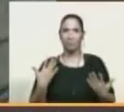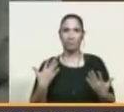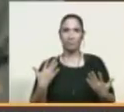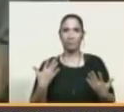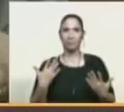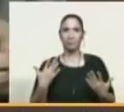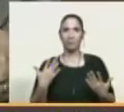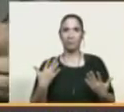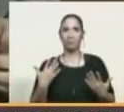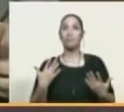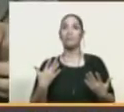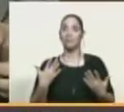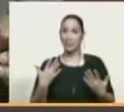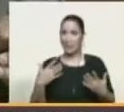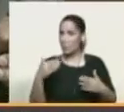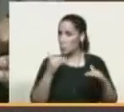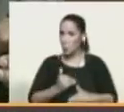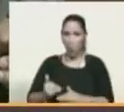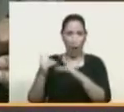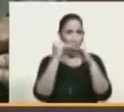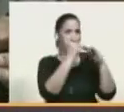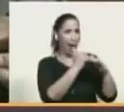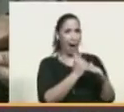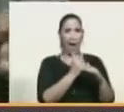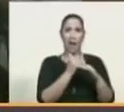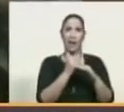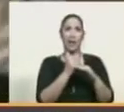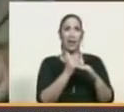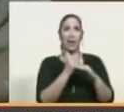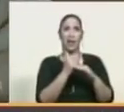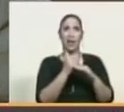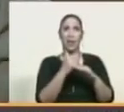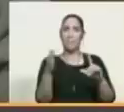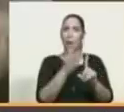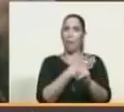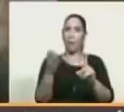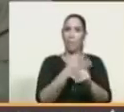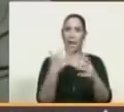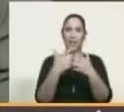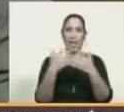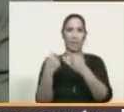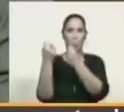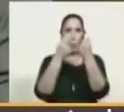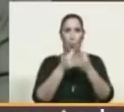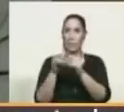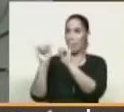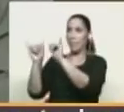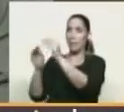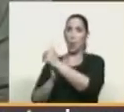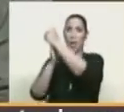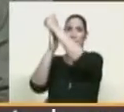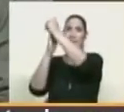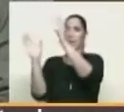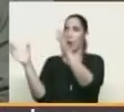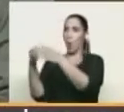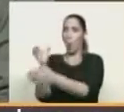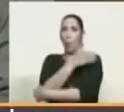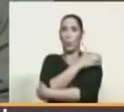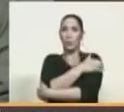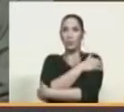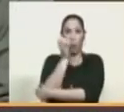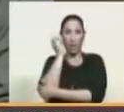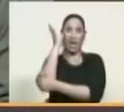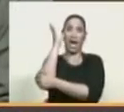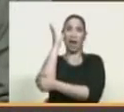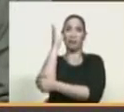Lo afectó la guerra económica que sus propios líderes, si vale el término, crearon y han